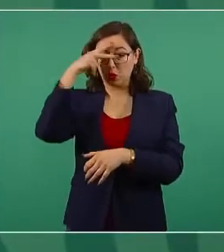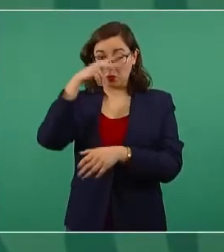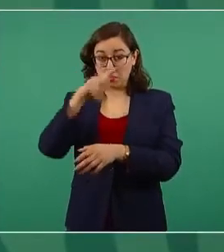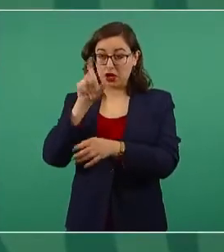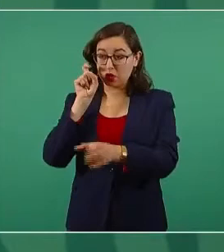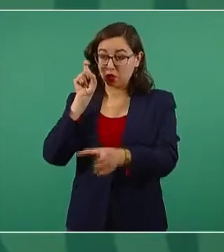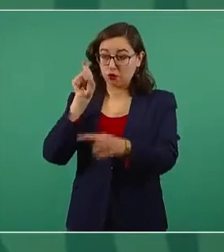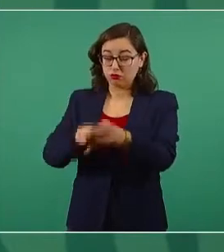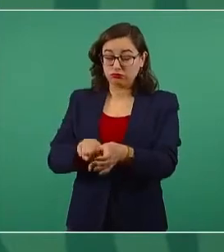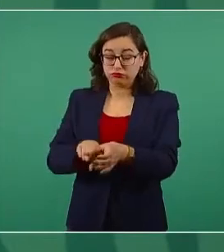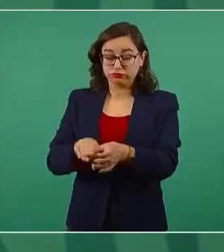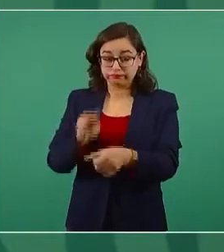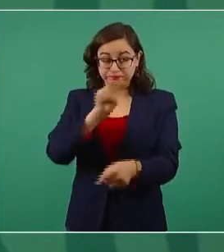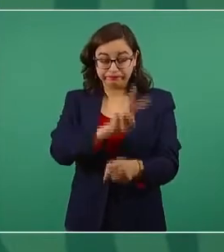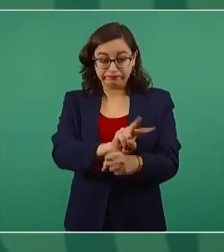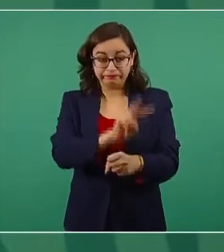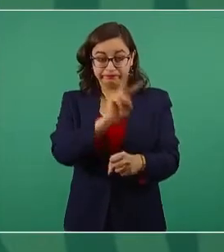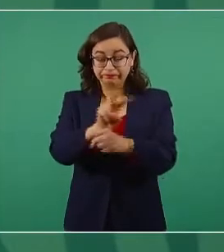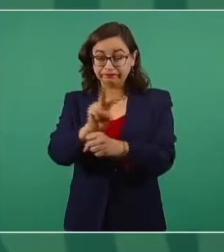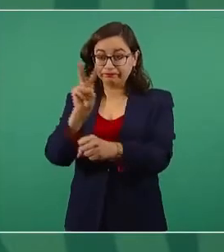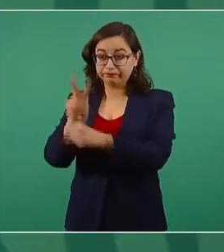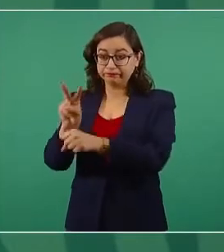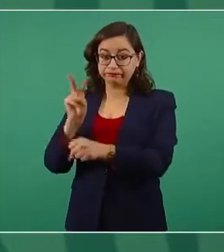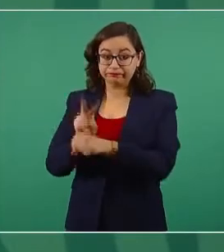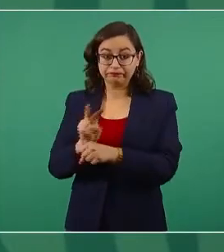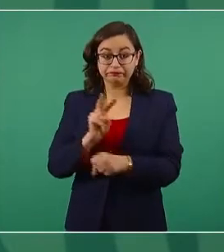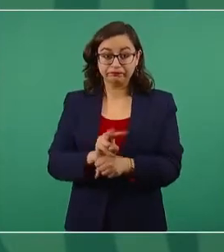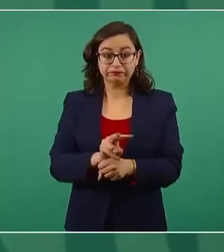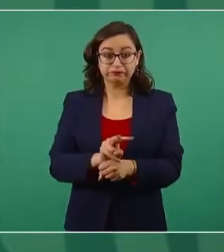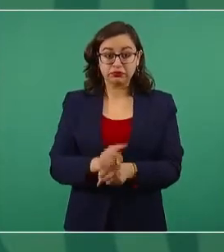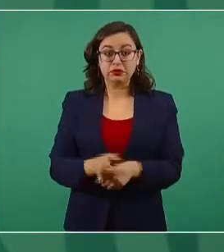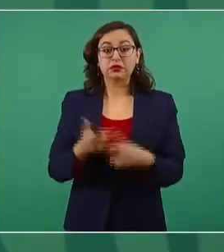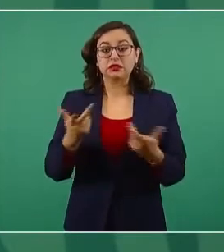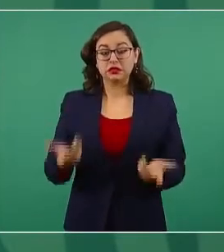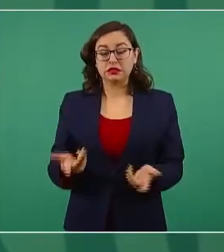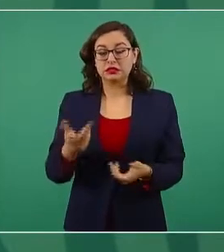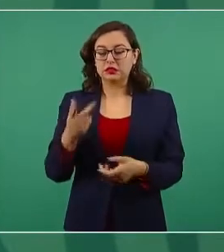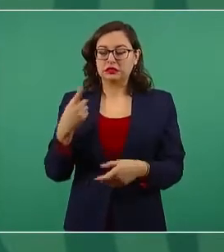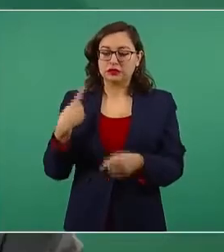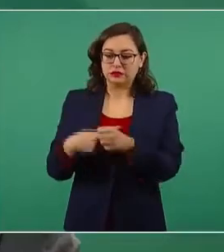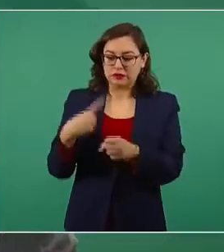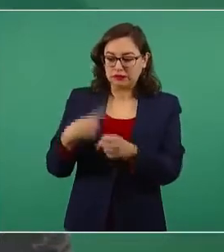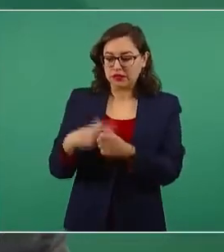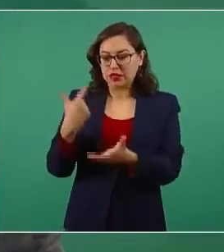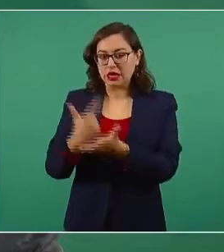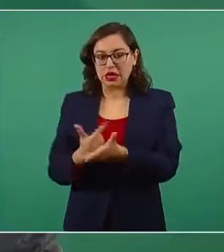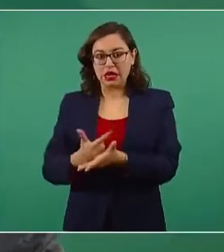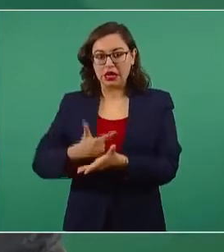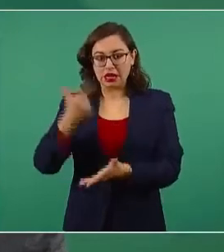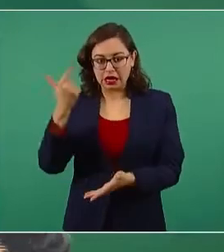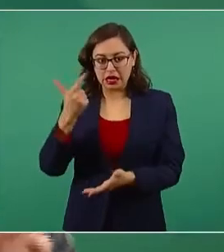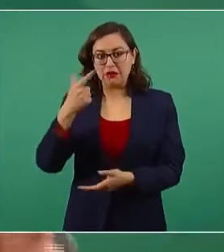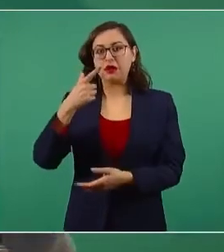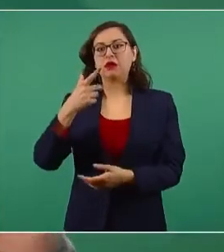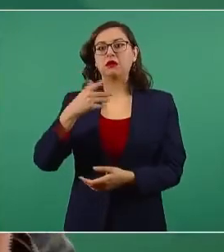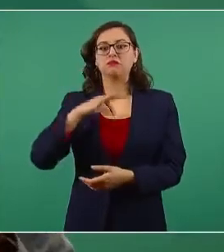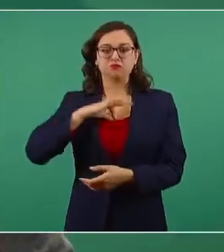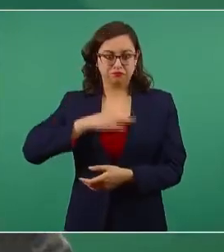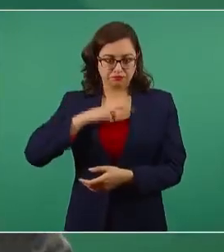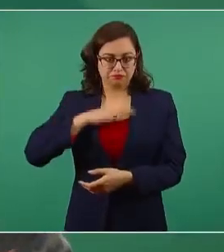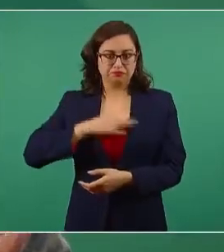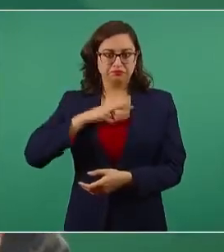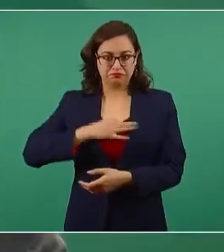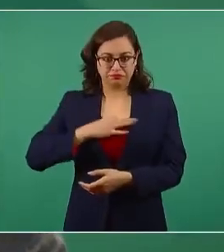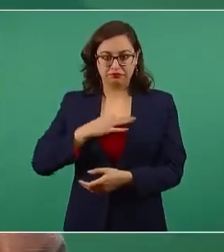mecanismo continuo de vigilancia epidemiológica del síndrome respiratorio agudo grave, de la enfermedad tipo influenza y de